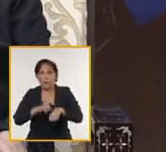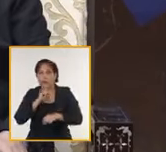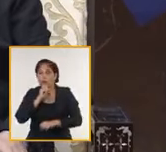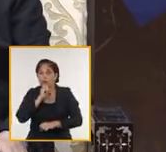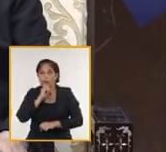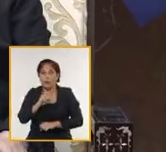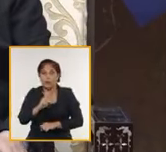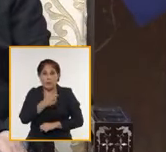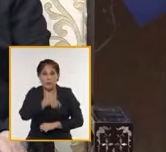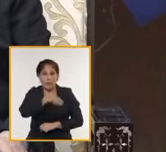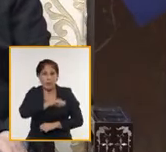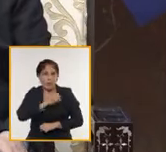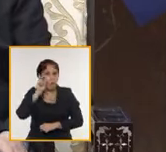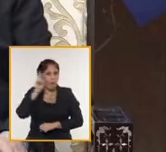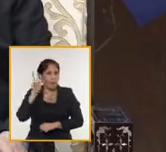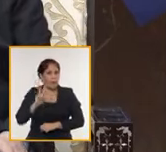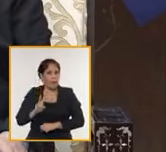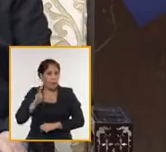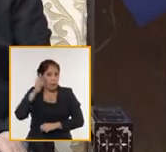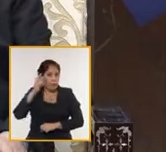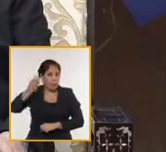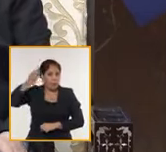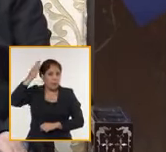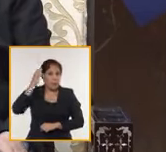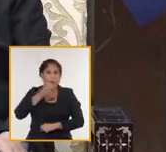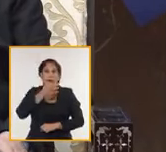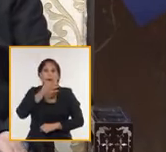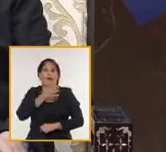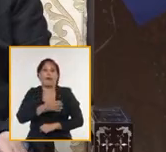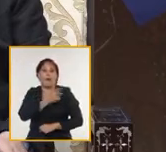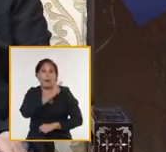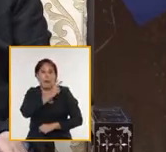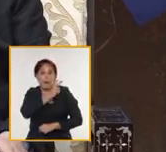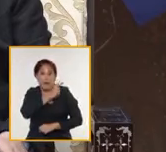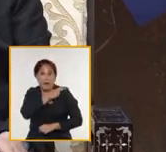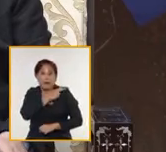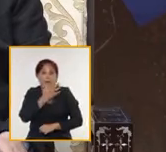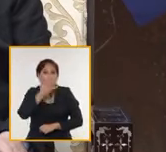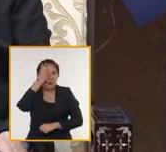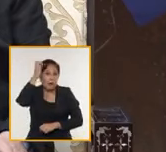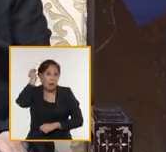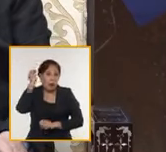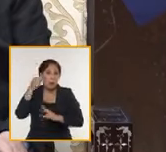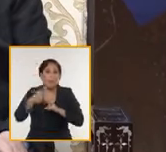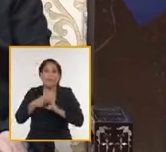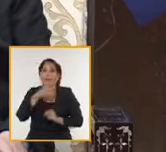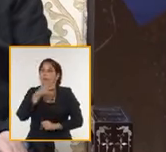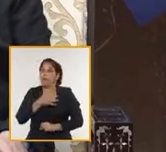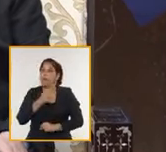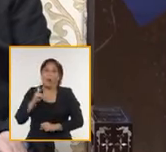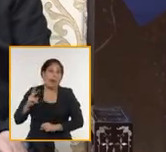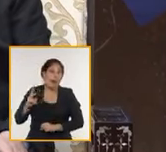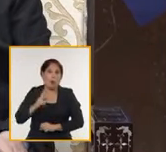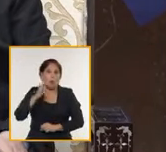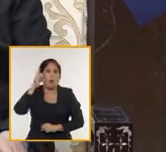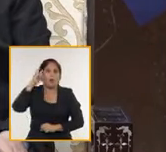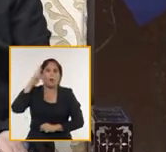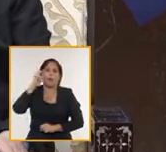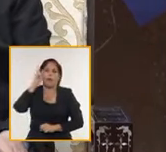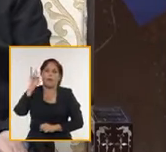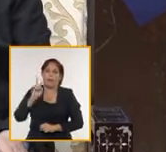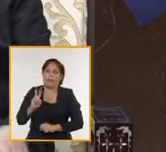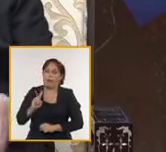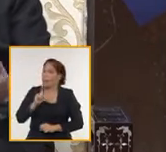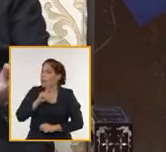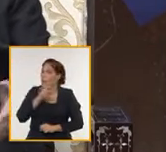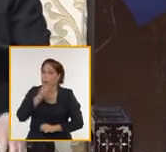Vietnam, el compañero líder de la revolución, jefe general del ejército y el comandante en jefe, Fidel Castro, expresó en una